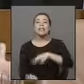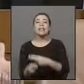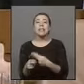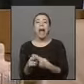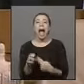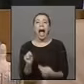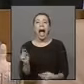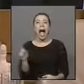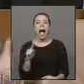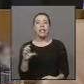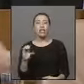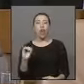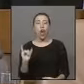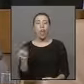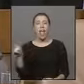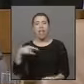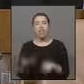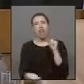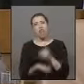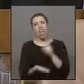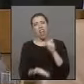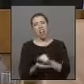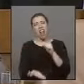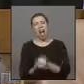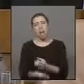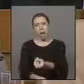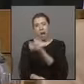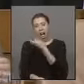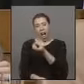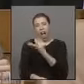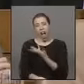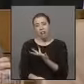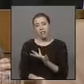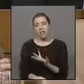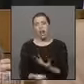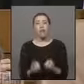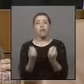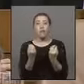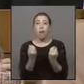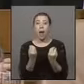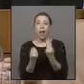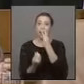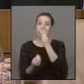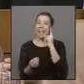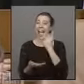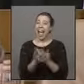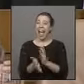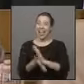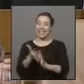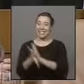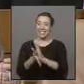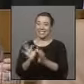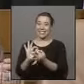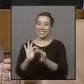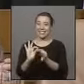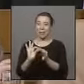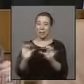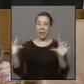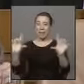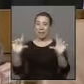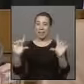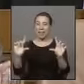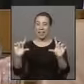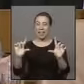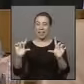ASCOI. Y ellos nos reclamaban con mucha fuerza. Qué bueno que esté traduciéndose en la pantalla